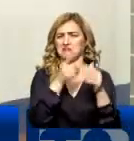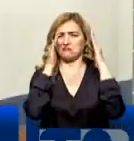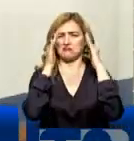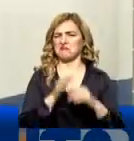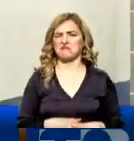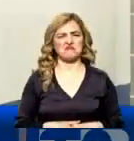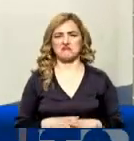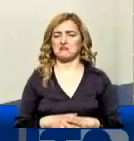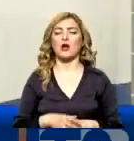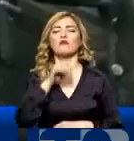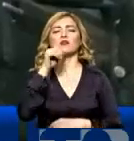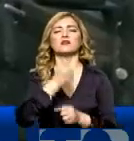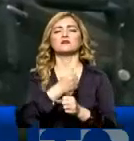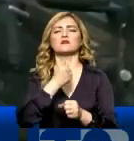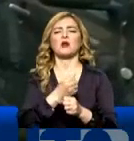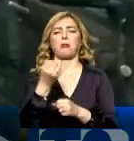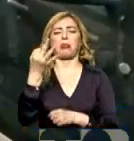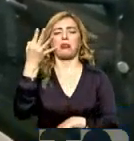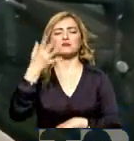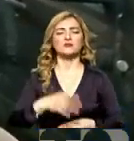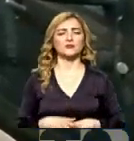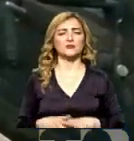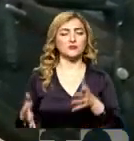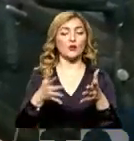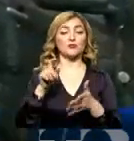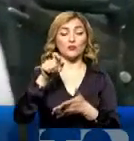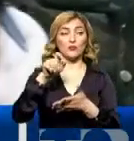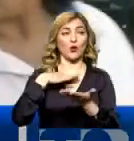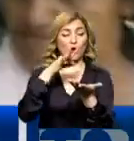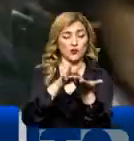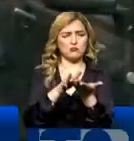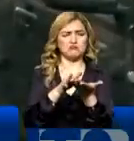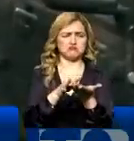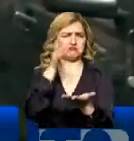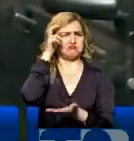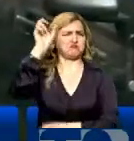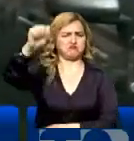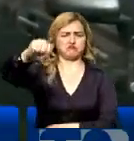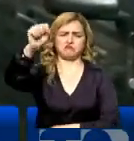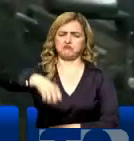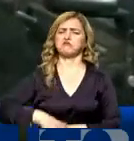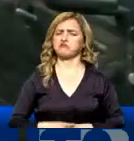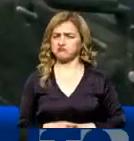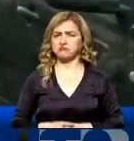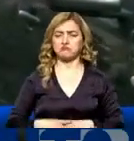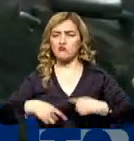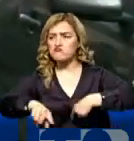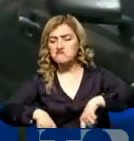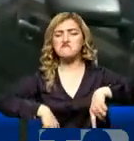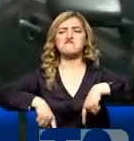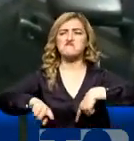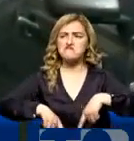hay muchos factores para trabajar. Diría que para que sea un cantón, justamente porque y esto ya es bien movido, no